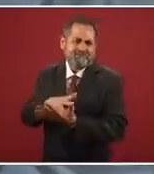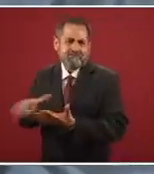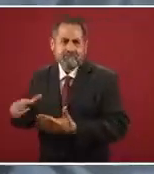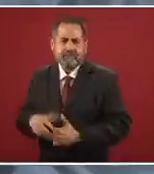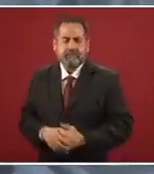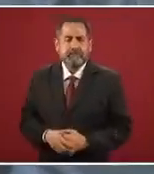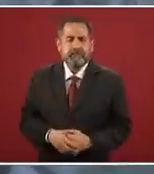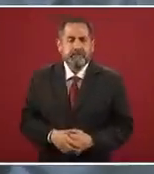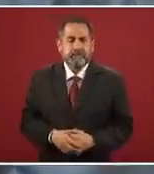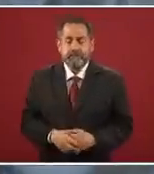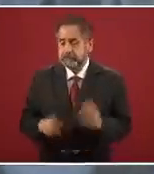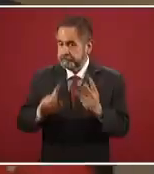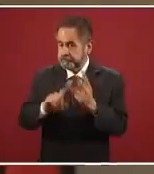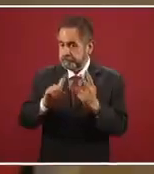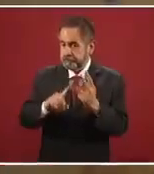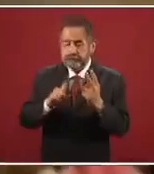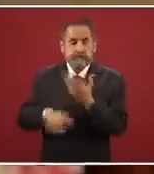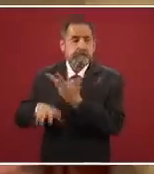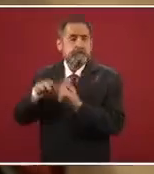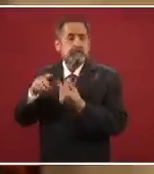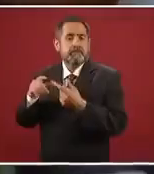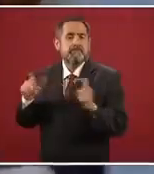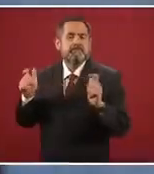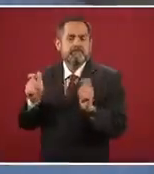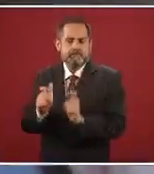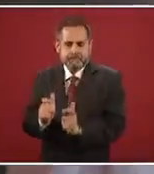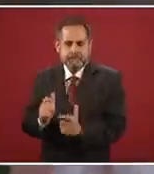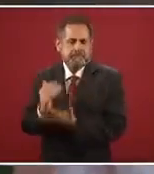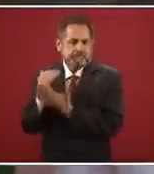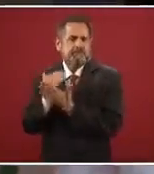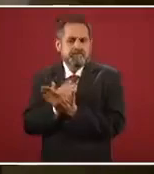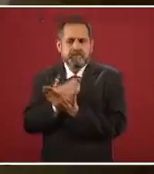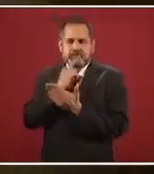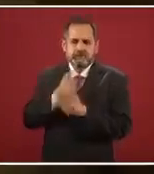3. Disminuir el número de migrantes rescatados en los albergues.